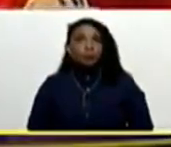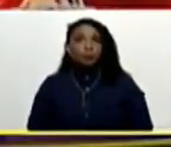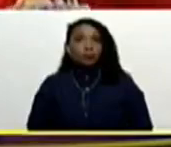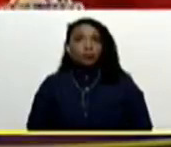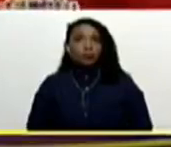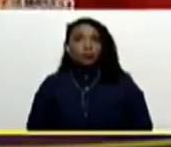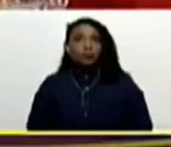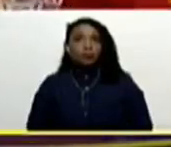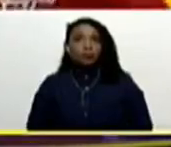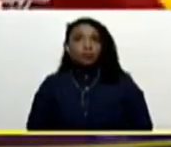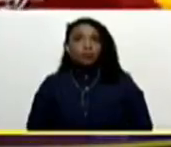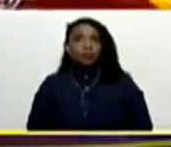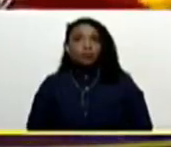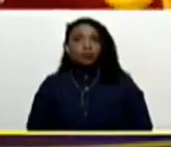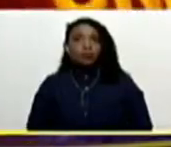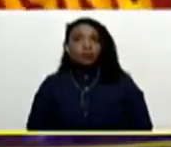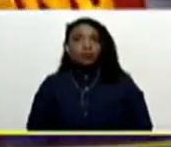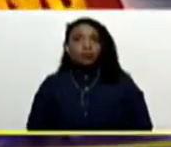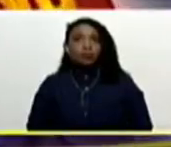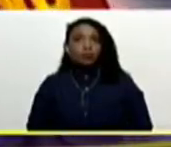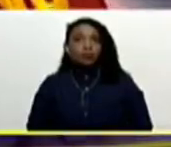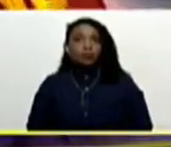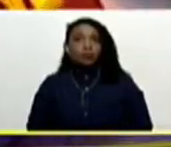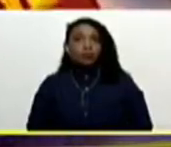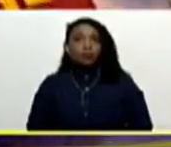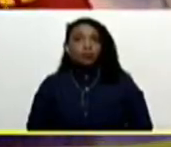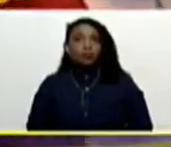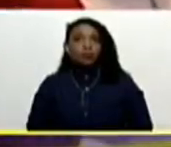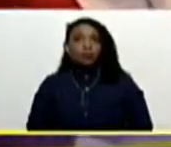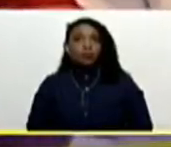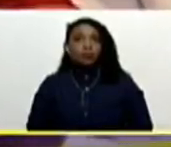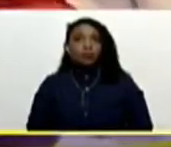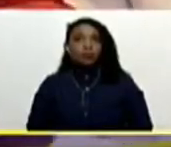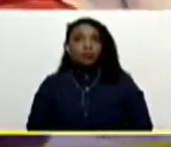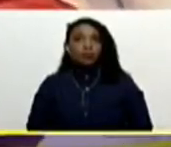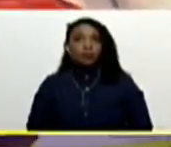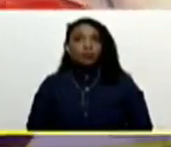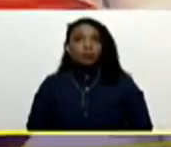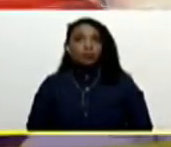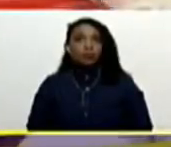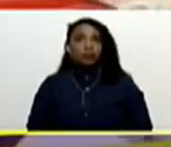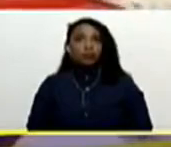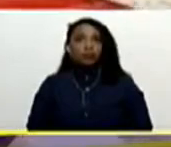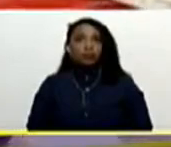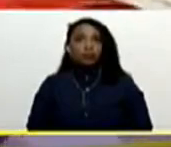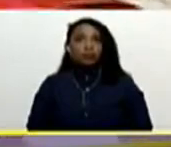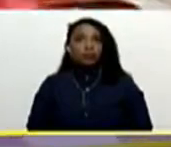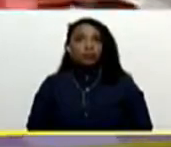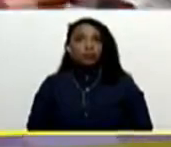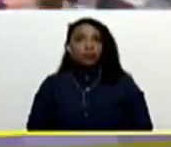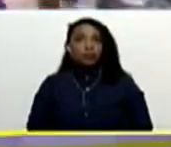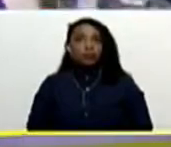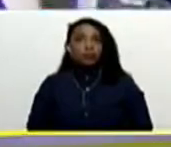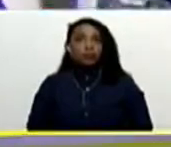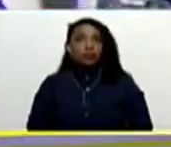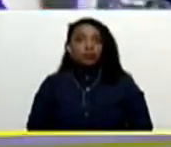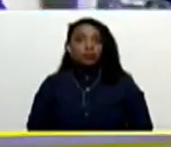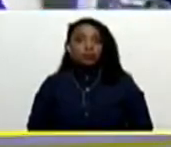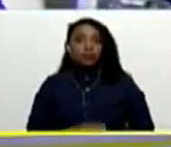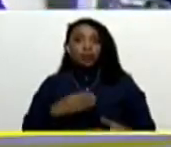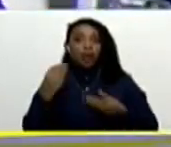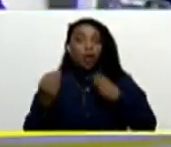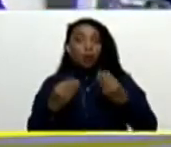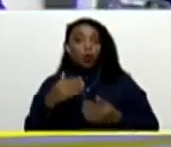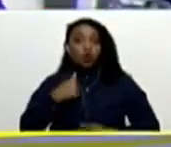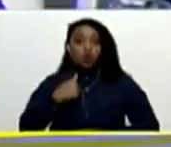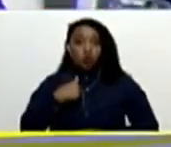And like me, I am sure President Chavez is very pleased with the leadership of President Maduro. Y como yo,